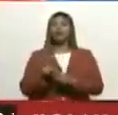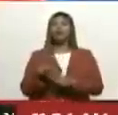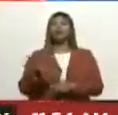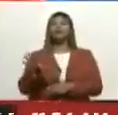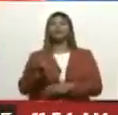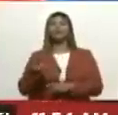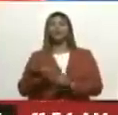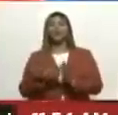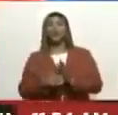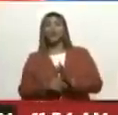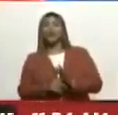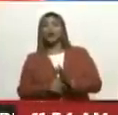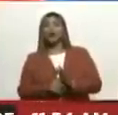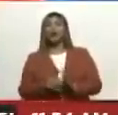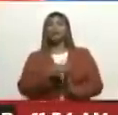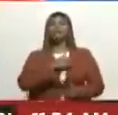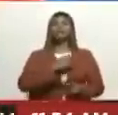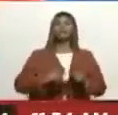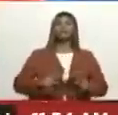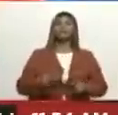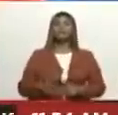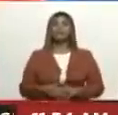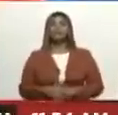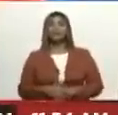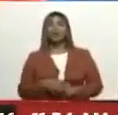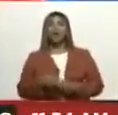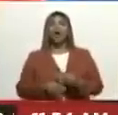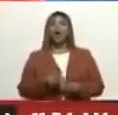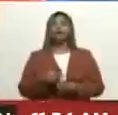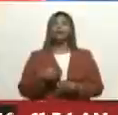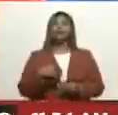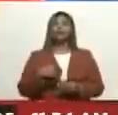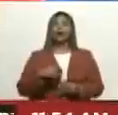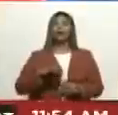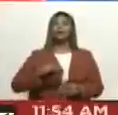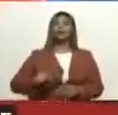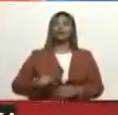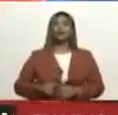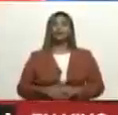mafias, los pranes, los criminales, para hacer de la suya.